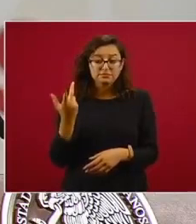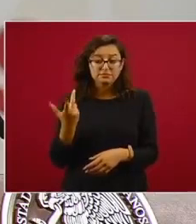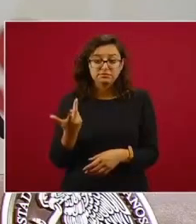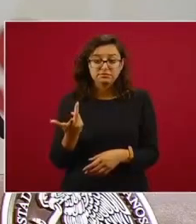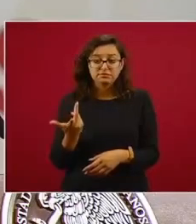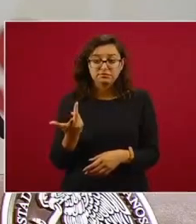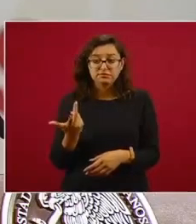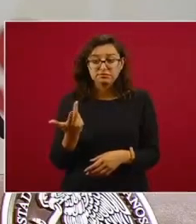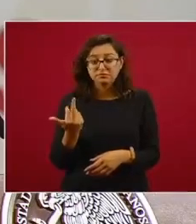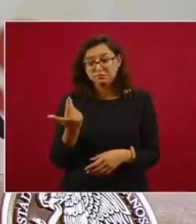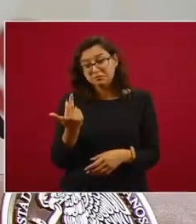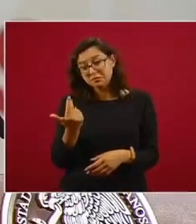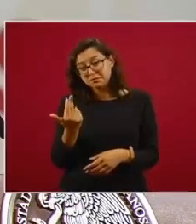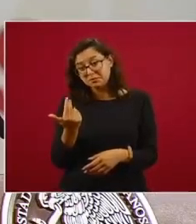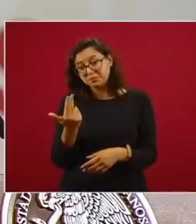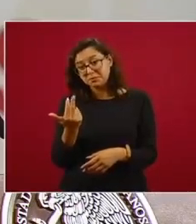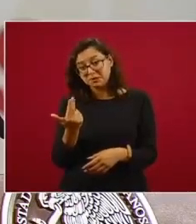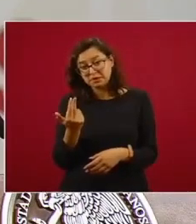25